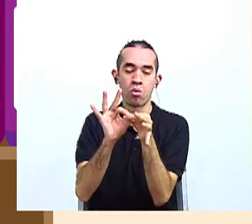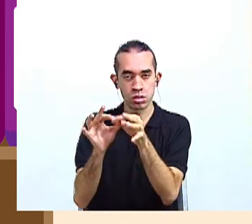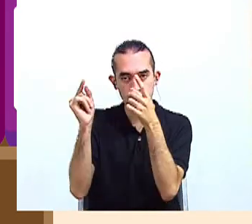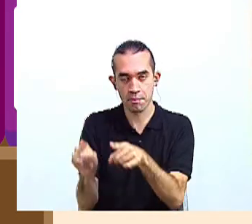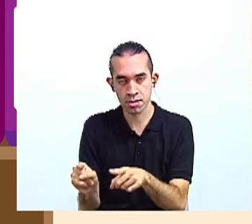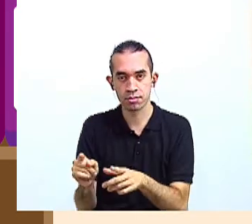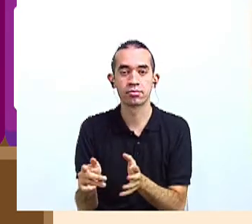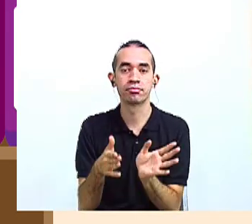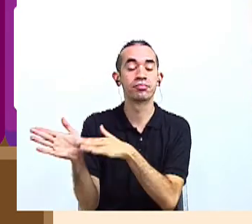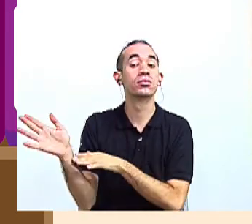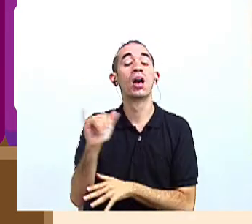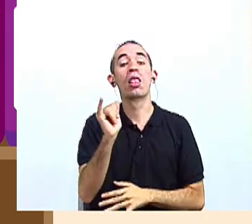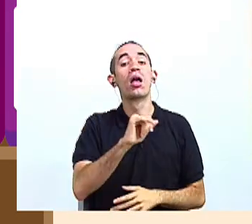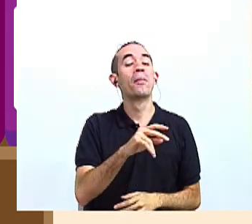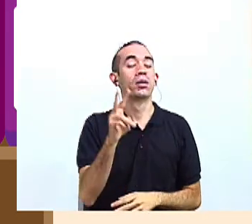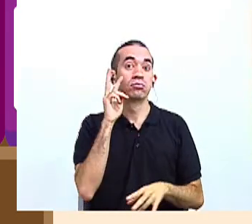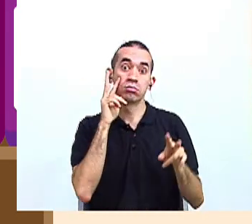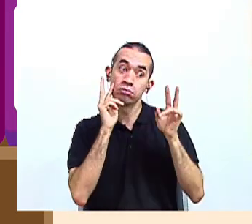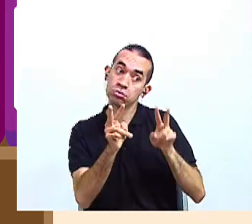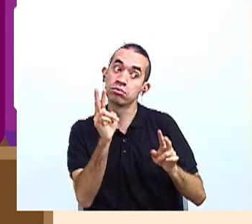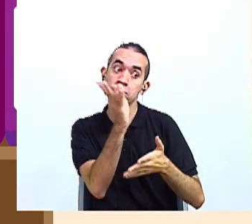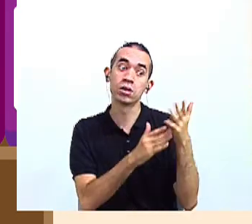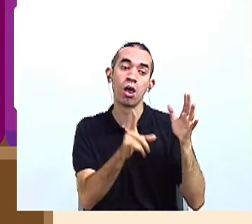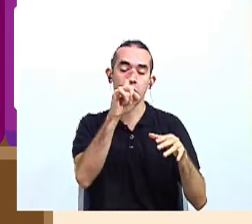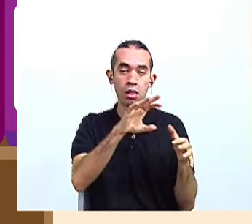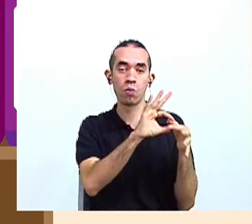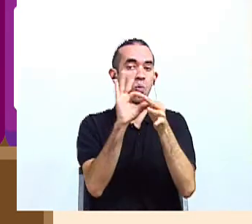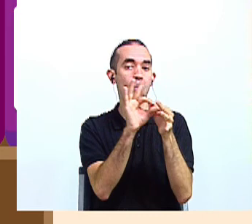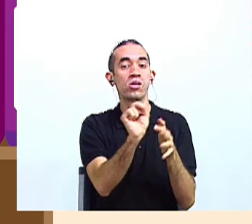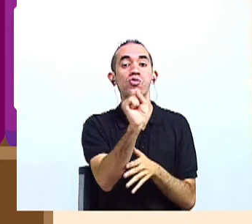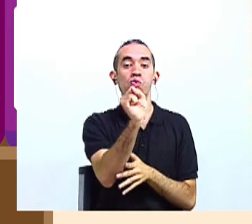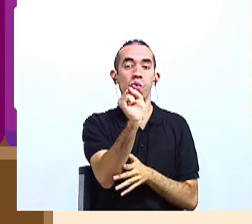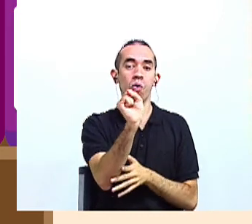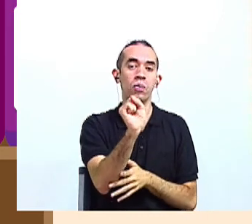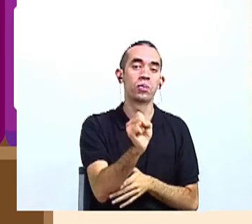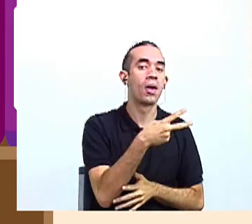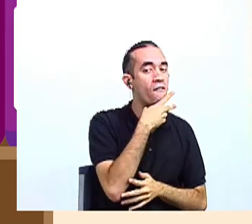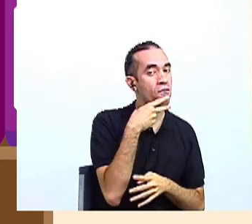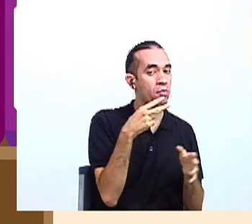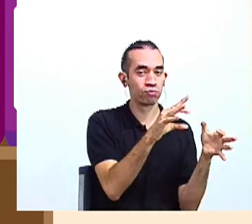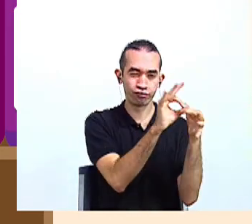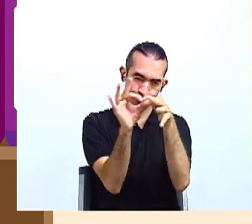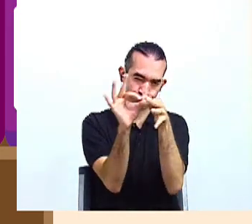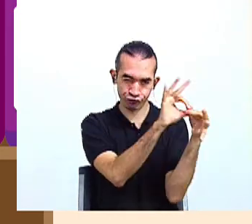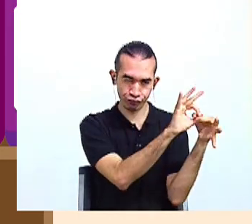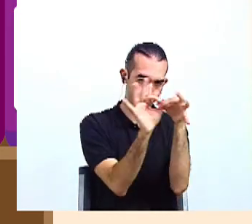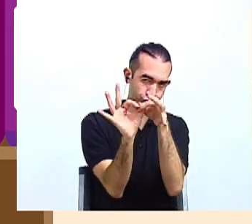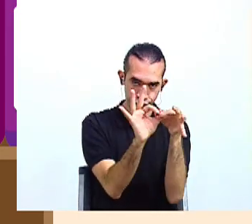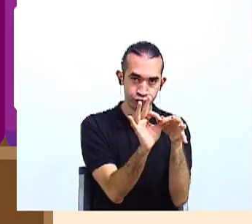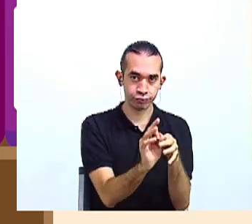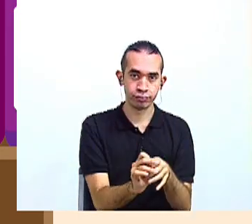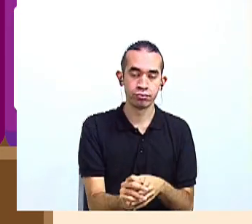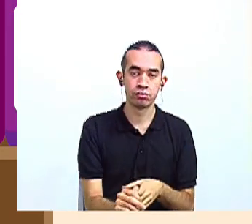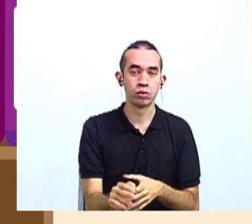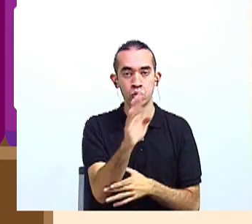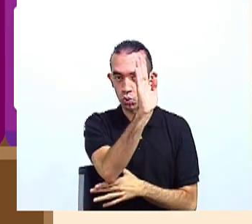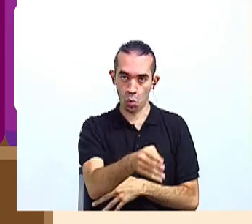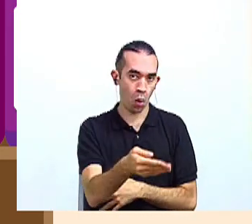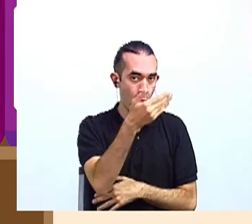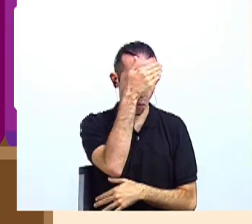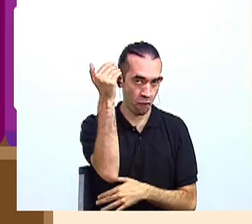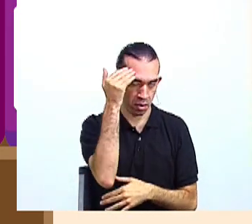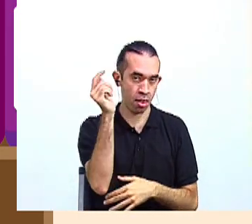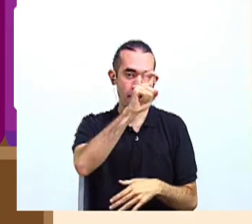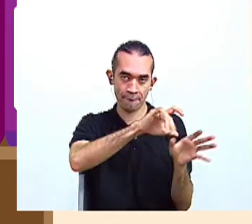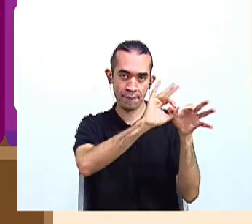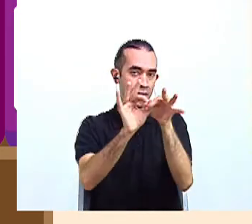Pero también vimos que debe existir concordancia entre el sujeto y el verbo de la oración. No olvidarlo cuando hagamos